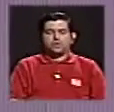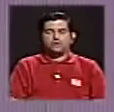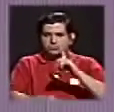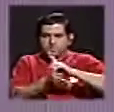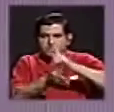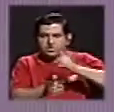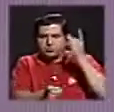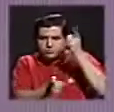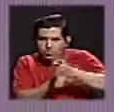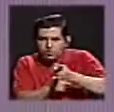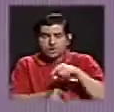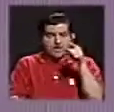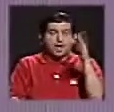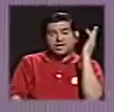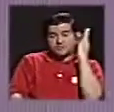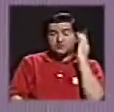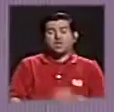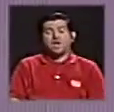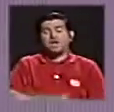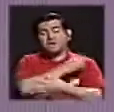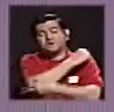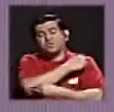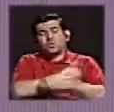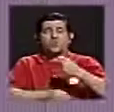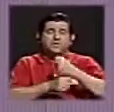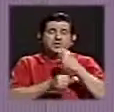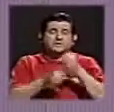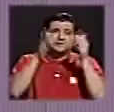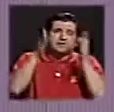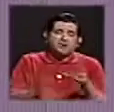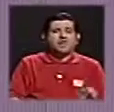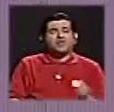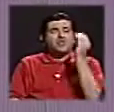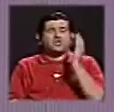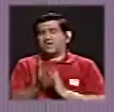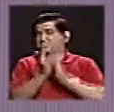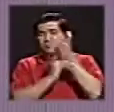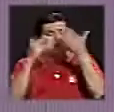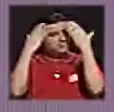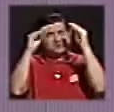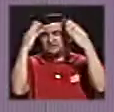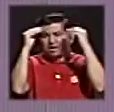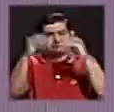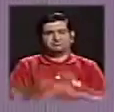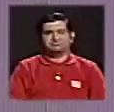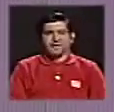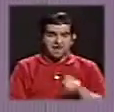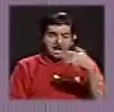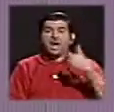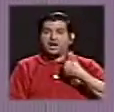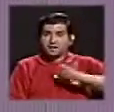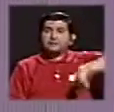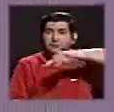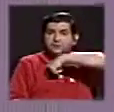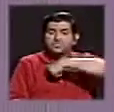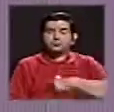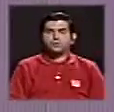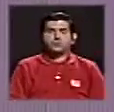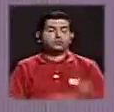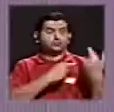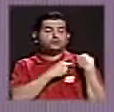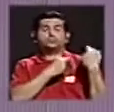médicos adecuados. Y esas son las mujeres pobres, trabajadoras, jóvenes, que no están accesando información. Entonces ahí tenemos toda